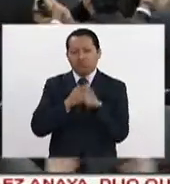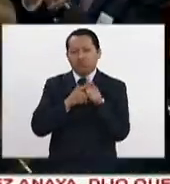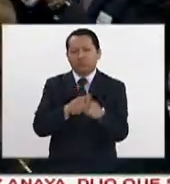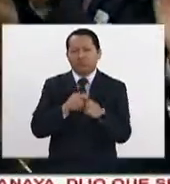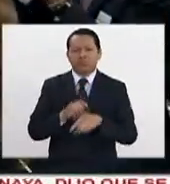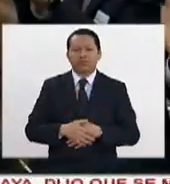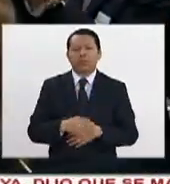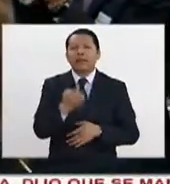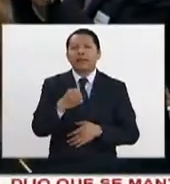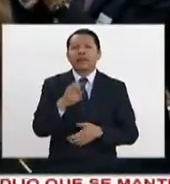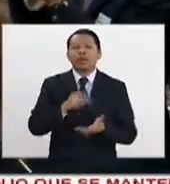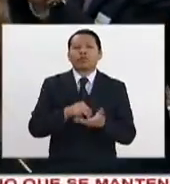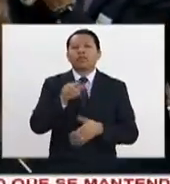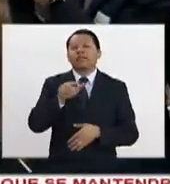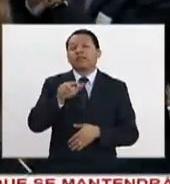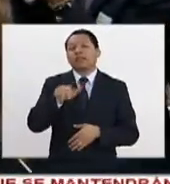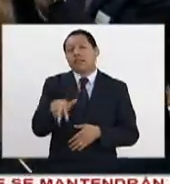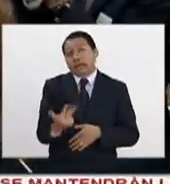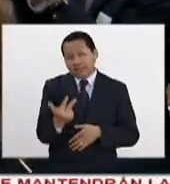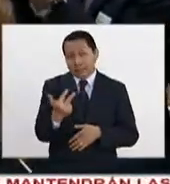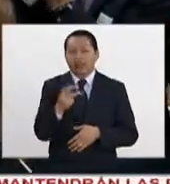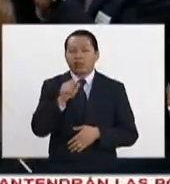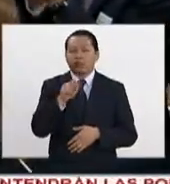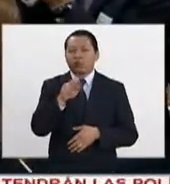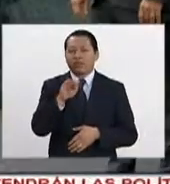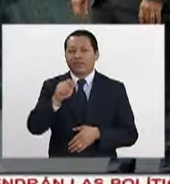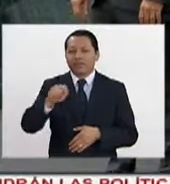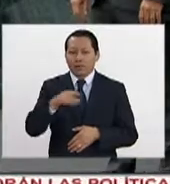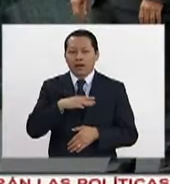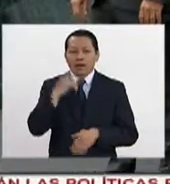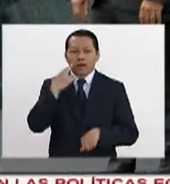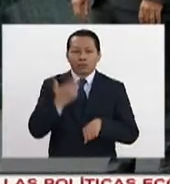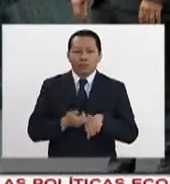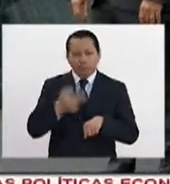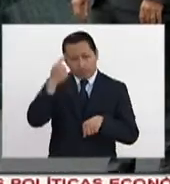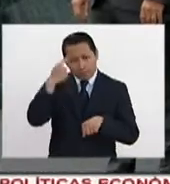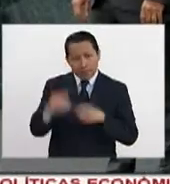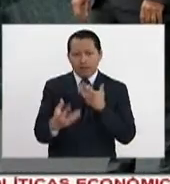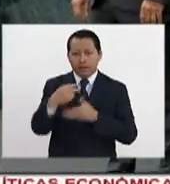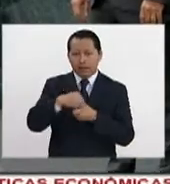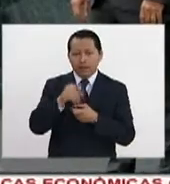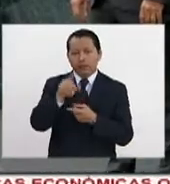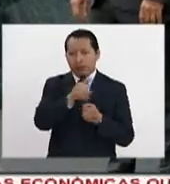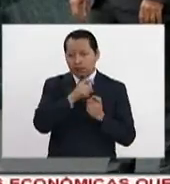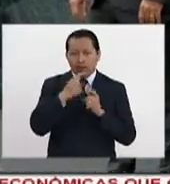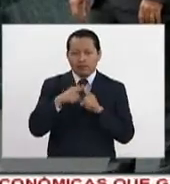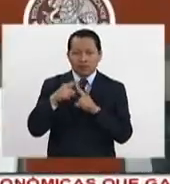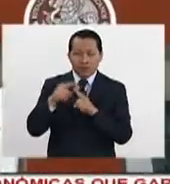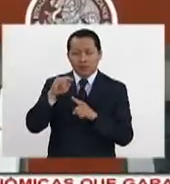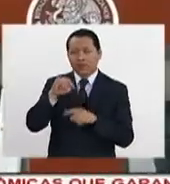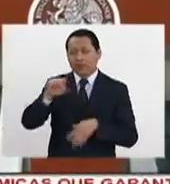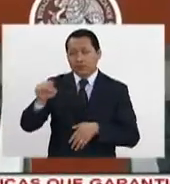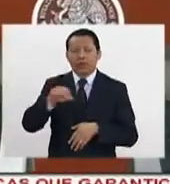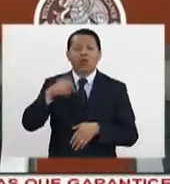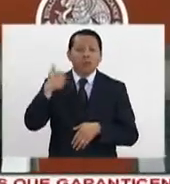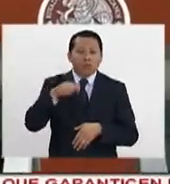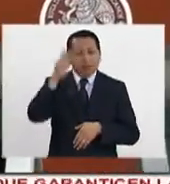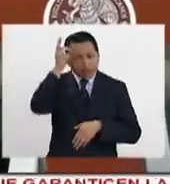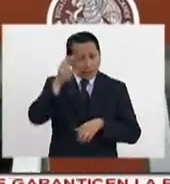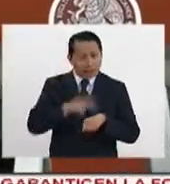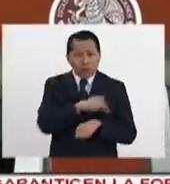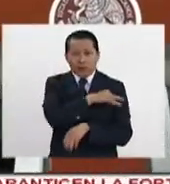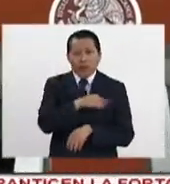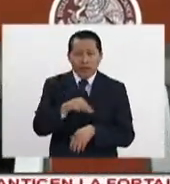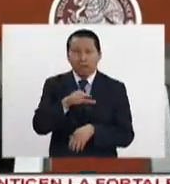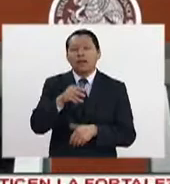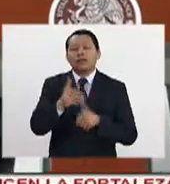Desde enero del 2013, Tufik ocupaba el cargo de director de incorporación y recaudación del IMSS. Fue director general del